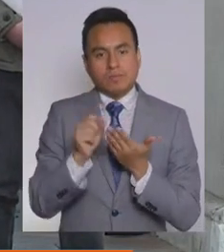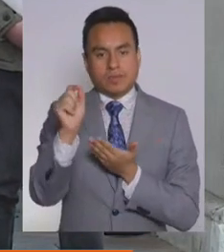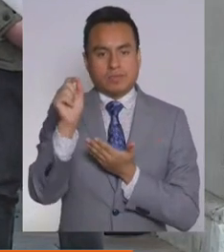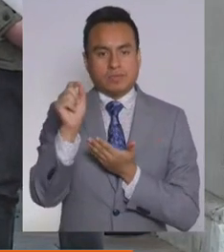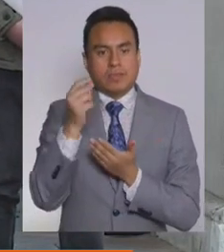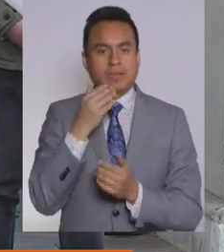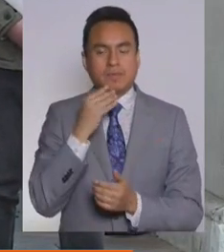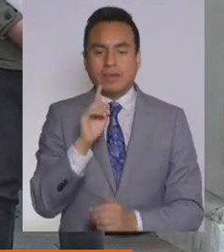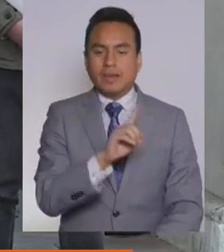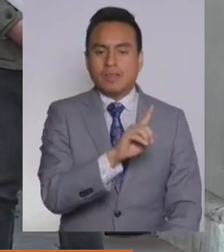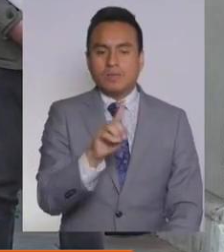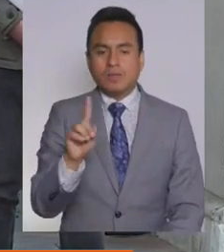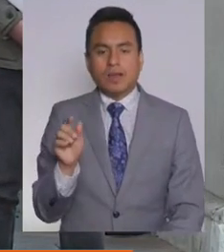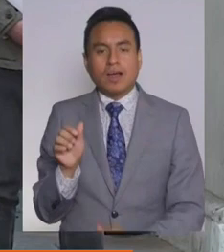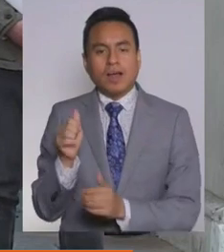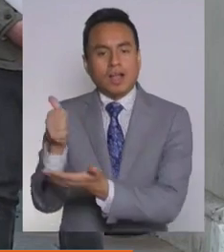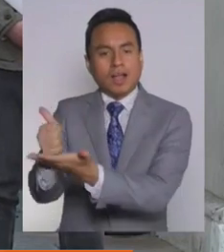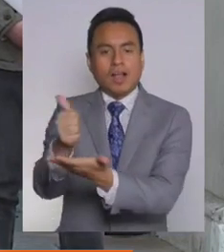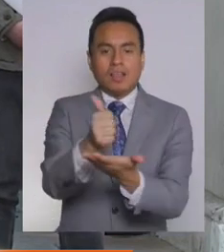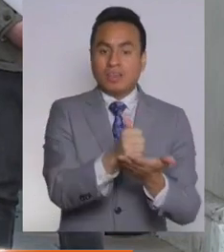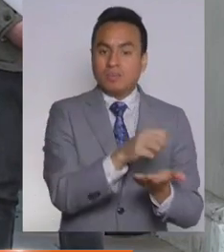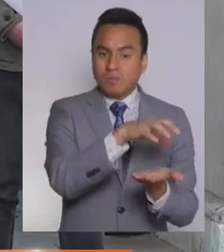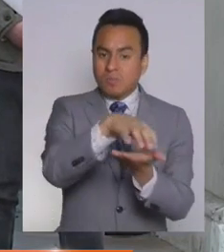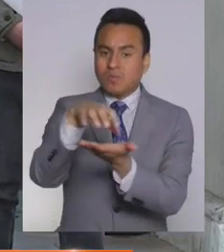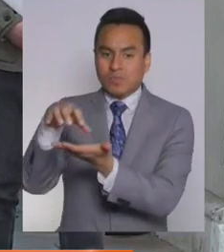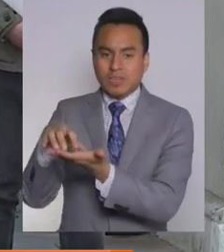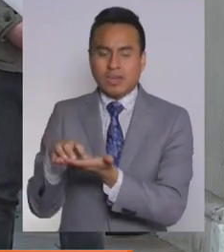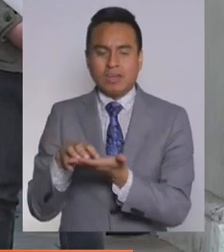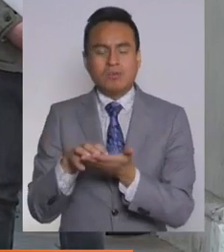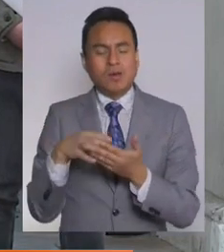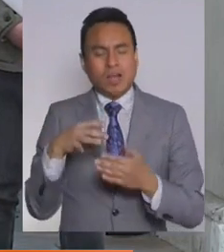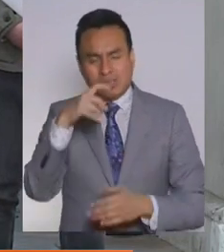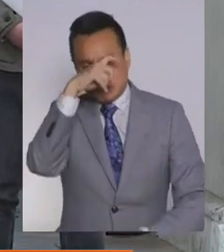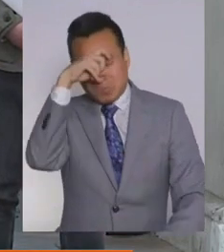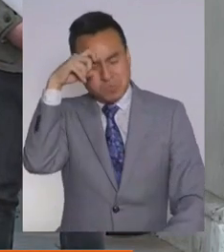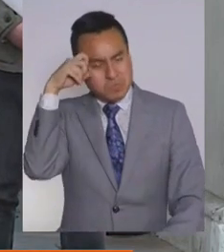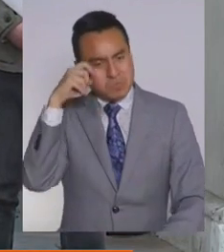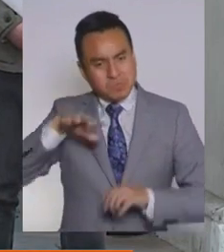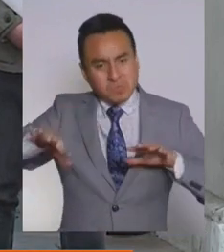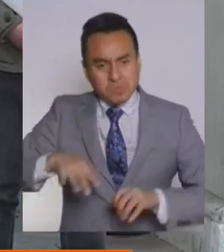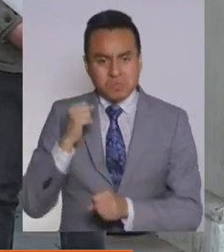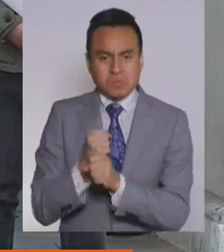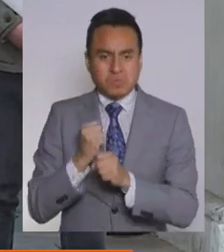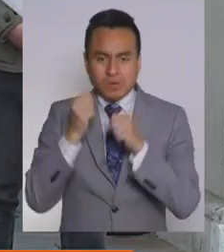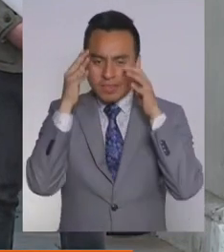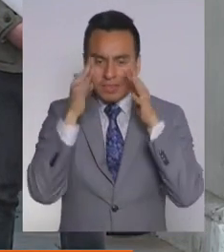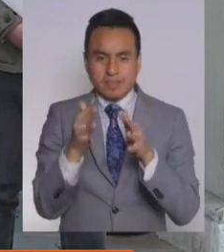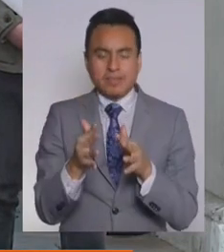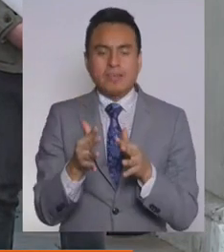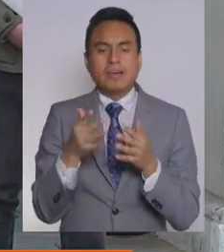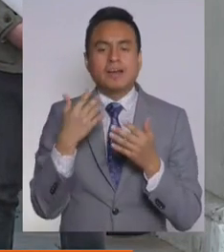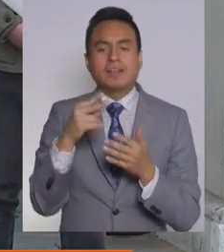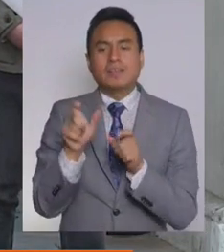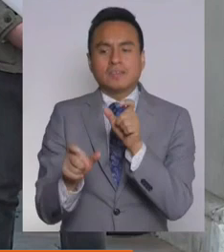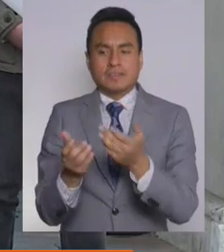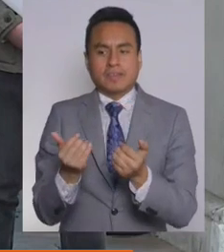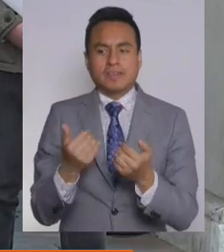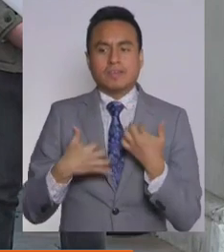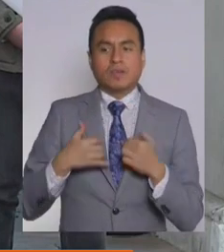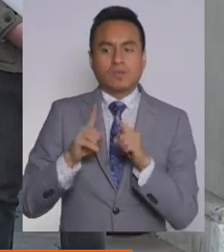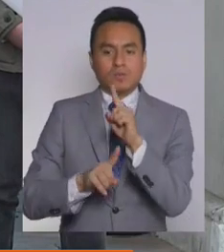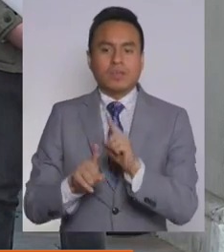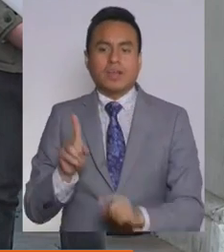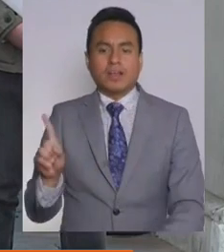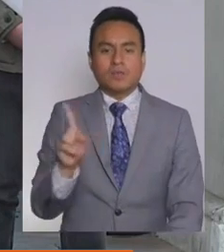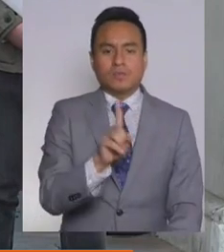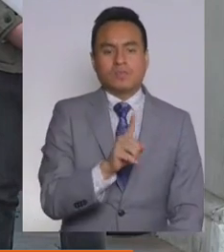el reconocimiento a cada una de sus autoridades comunales que se sacan la mugre por atender de buena manera las necesidades e inquietudes de cada